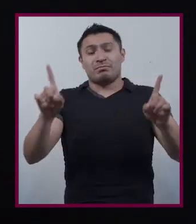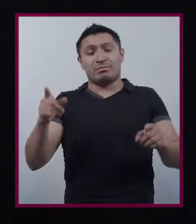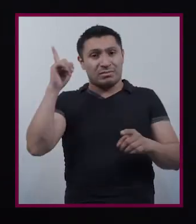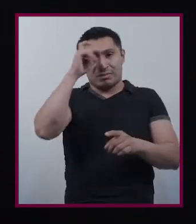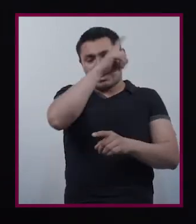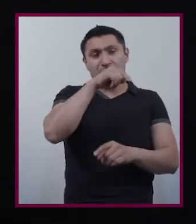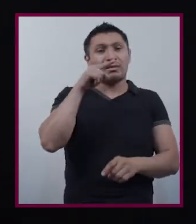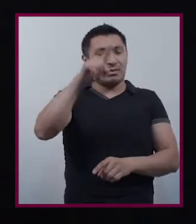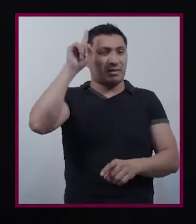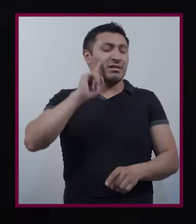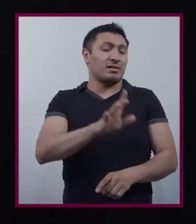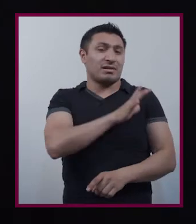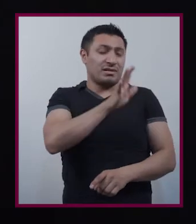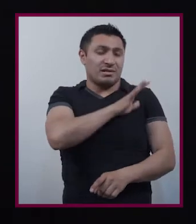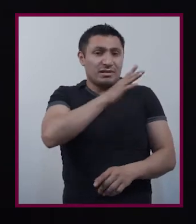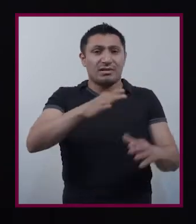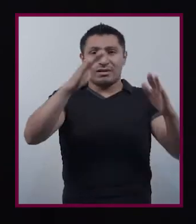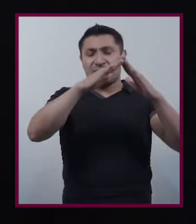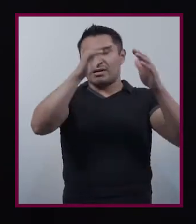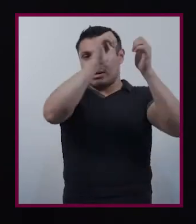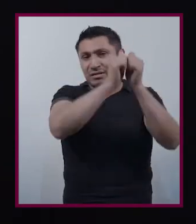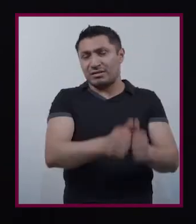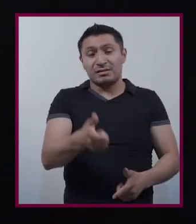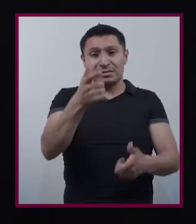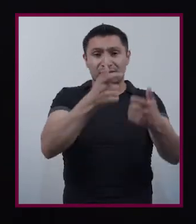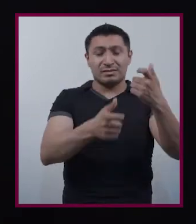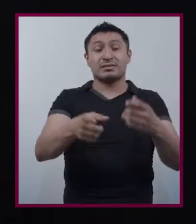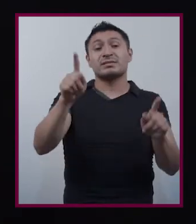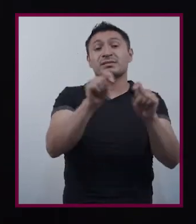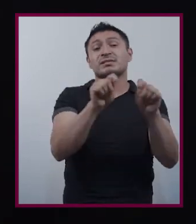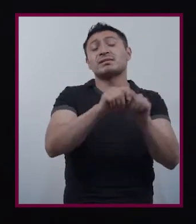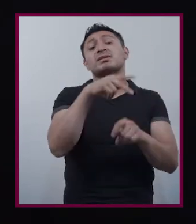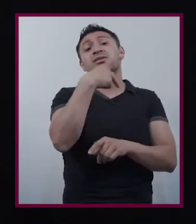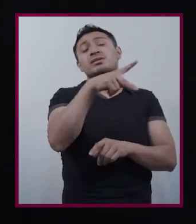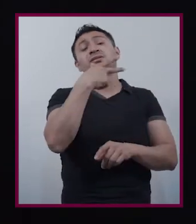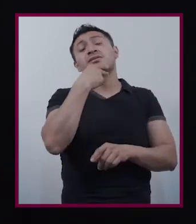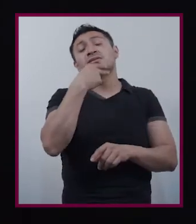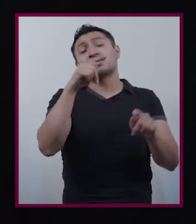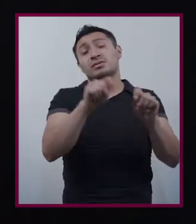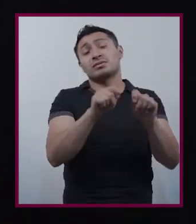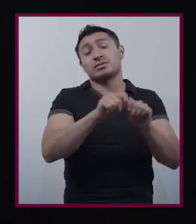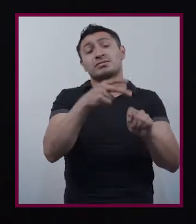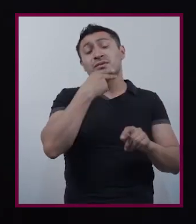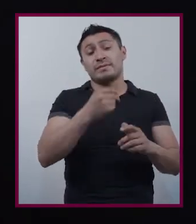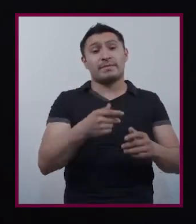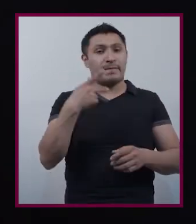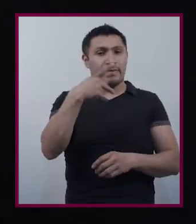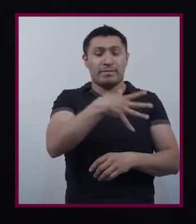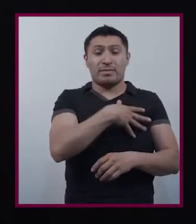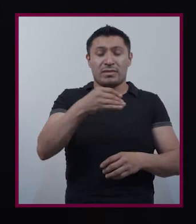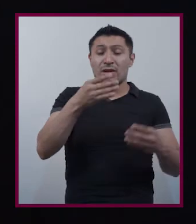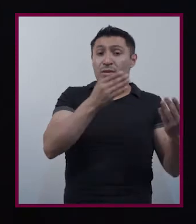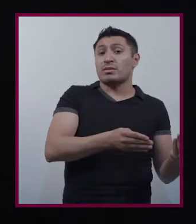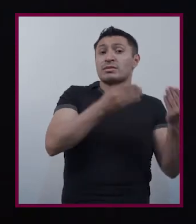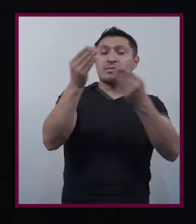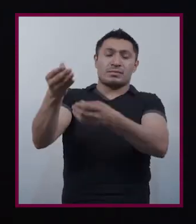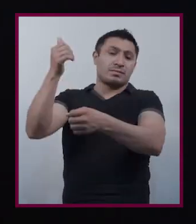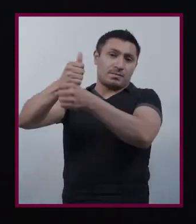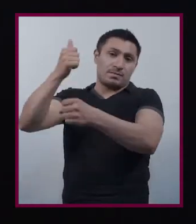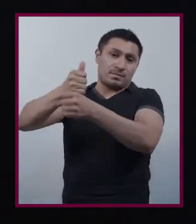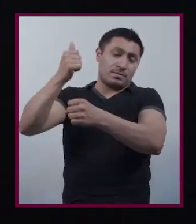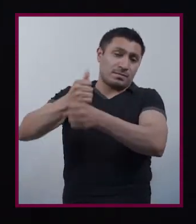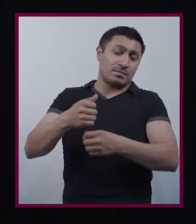se resguardó en la Real Casa de Moneda con su tío, mientras que al parecer sus hijos fueron entregados a sus